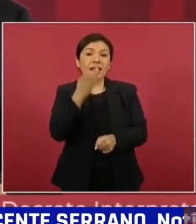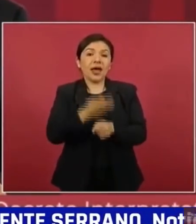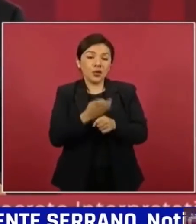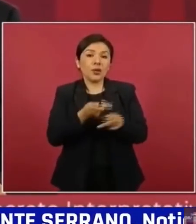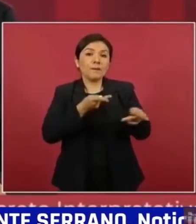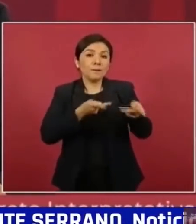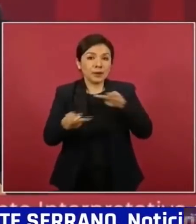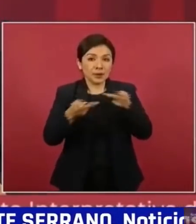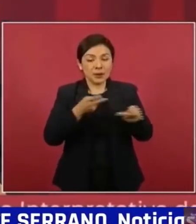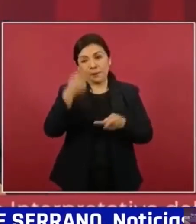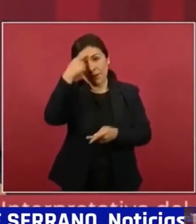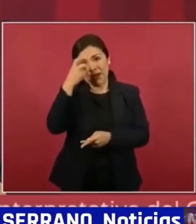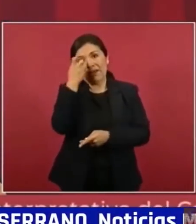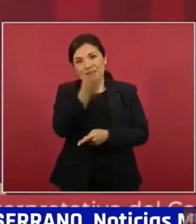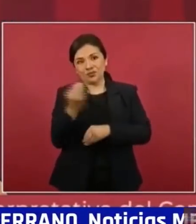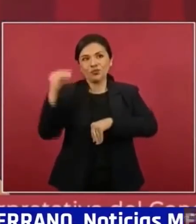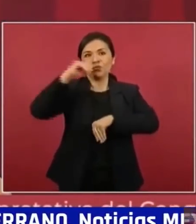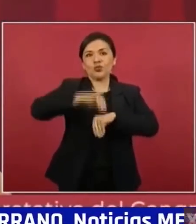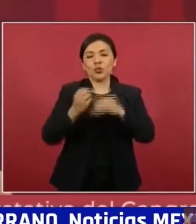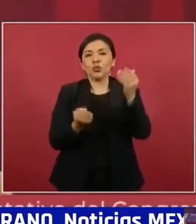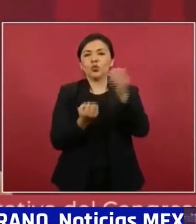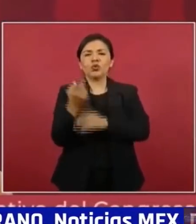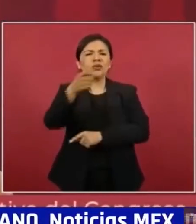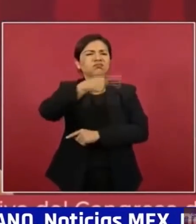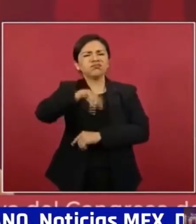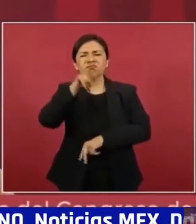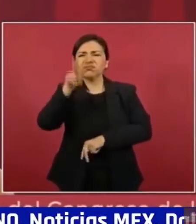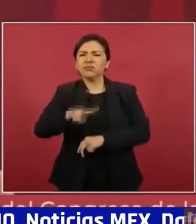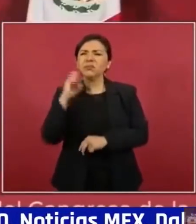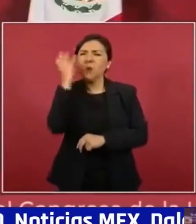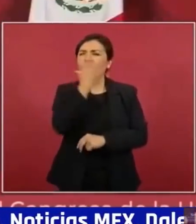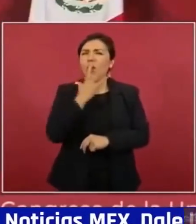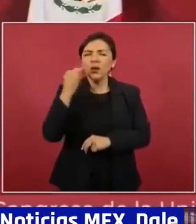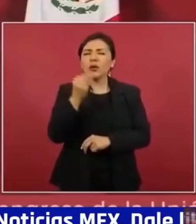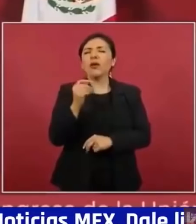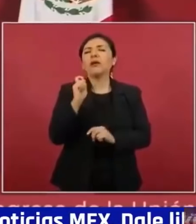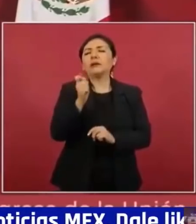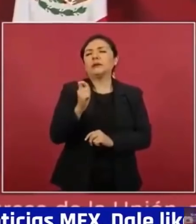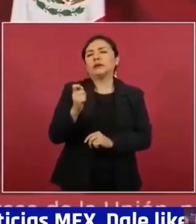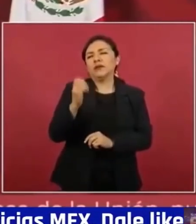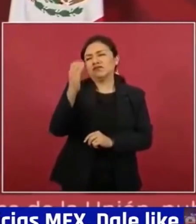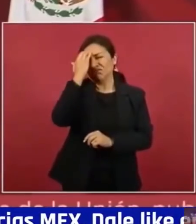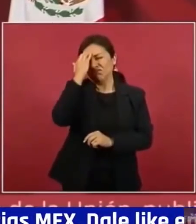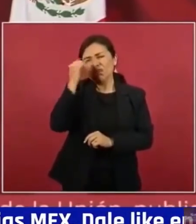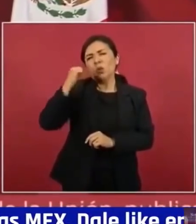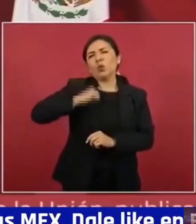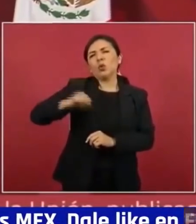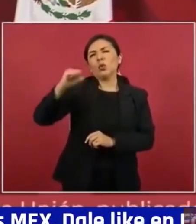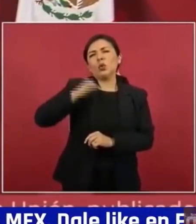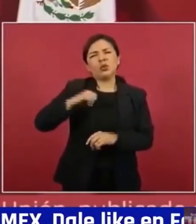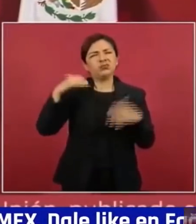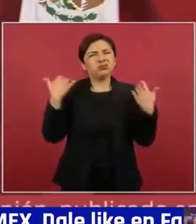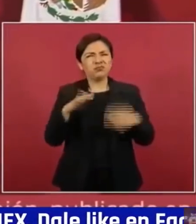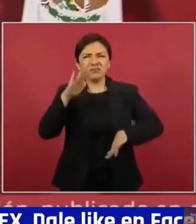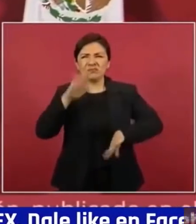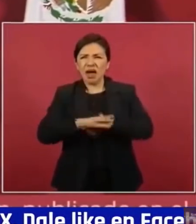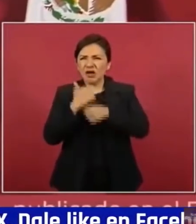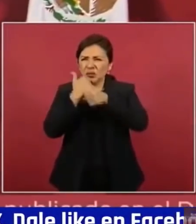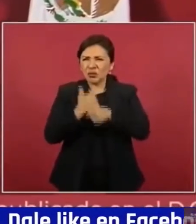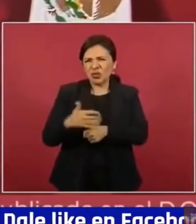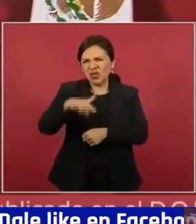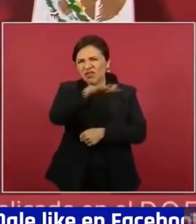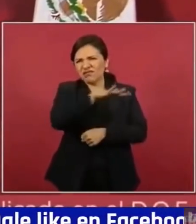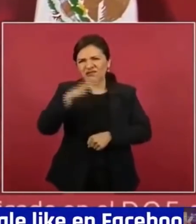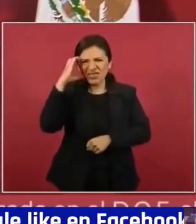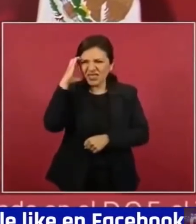11 ministros consideraron inconstitucionales algunas disposiciones de la ley de la industria eléctrica, pero no alcanzaron la